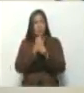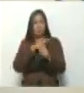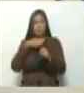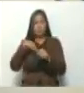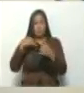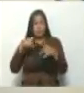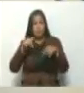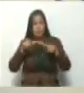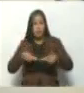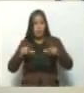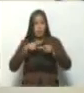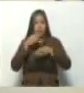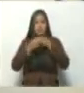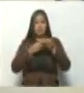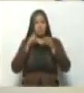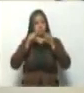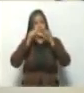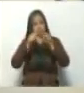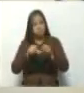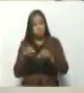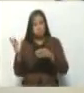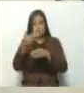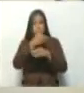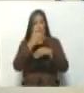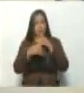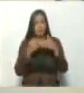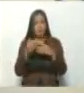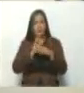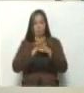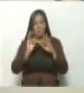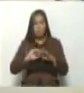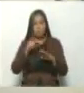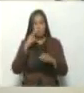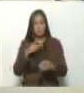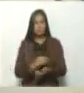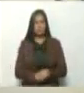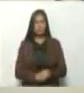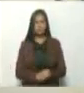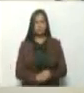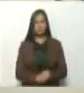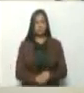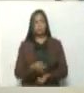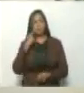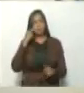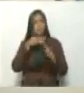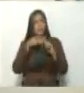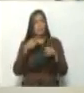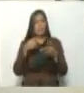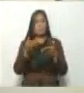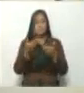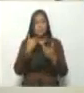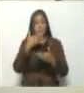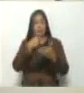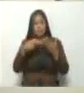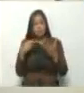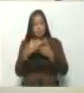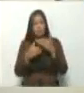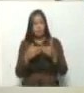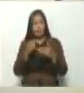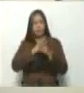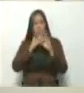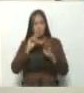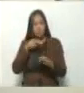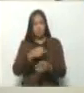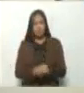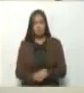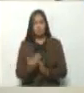hemos, realizamos mucho seguimiento al tema de recolección de desechos sólidos, bueno, porque nos llegan solicitudes, porque hay casos además muy puntuales